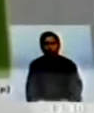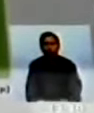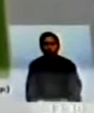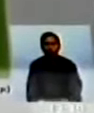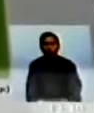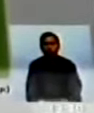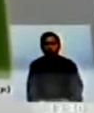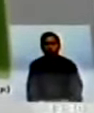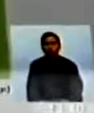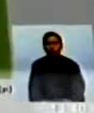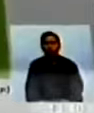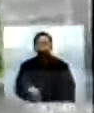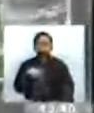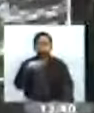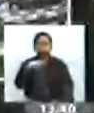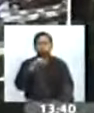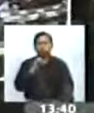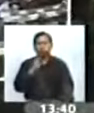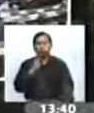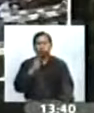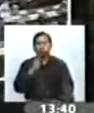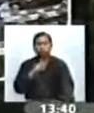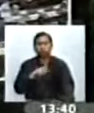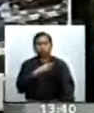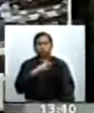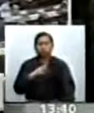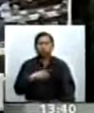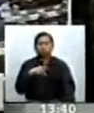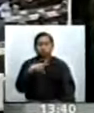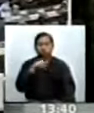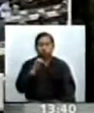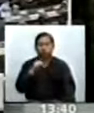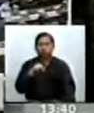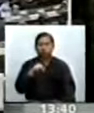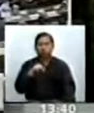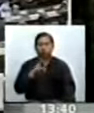PIB y PIB per cápita. PIB.